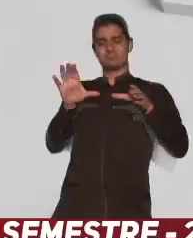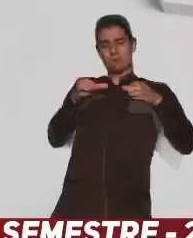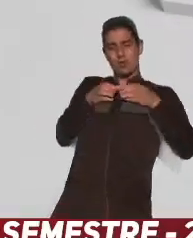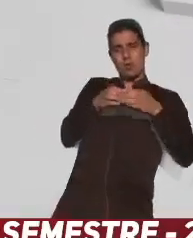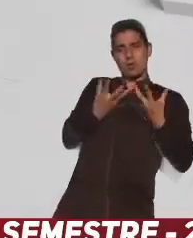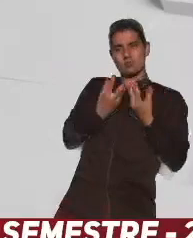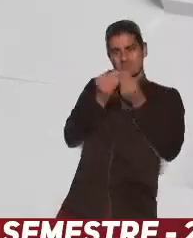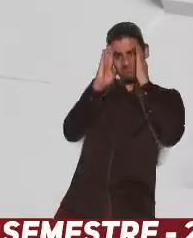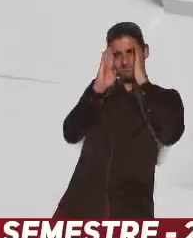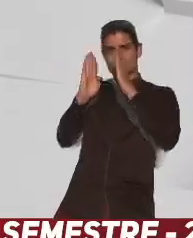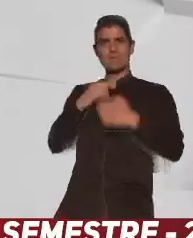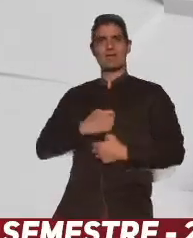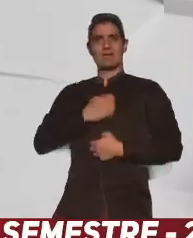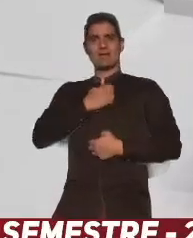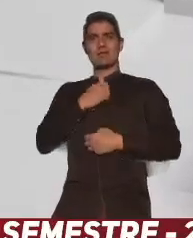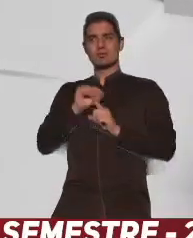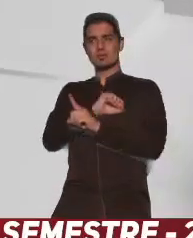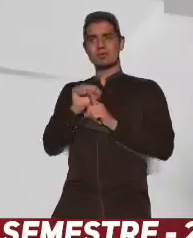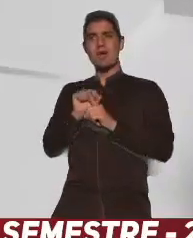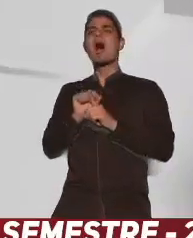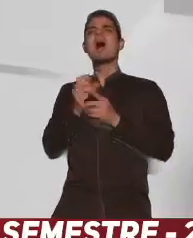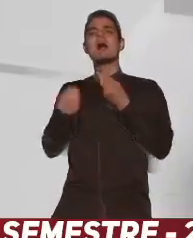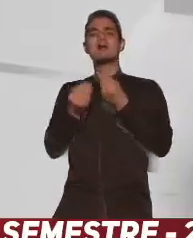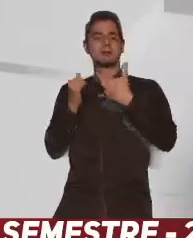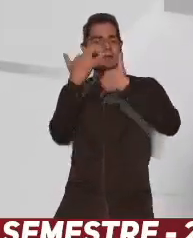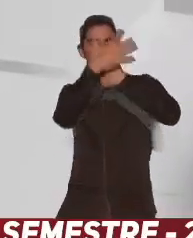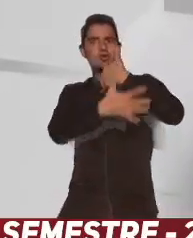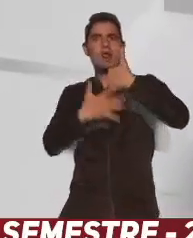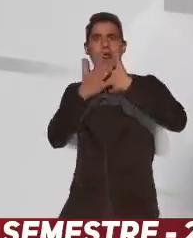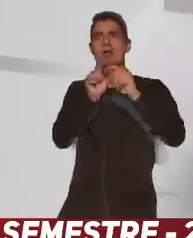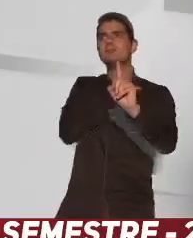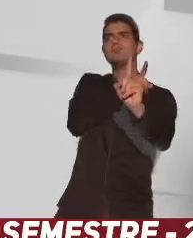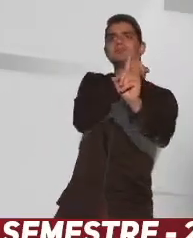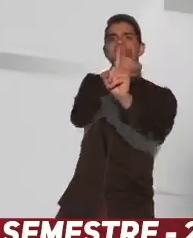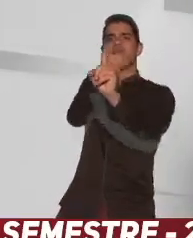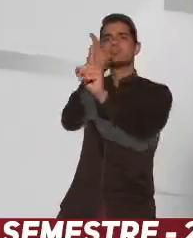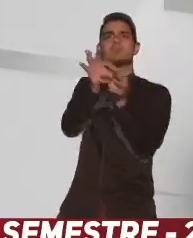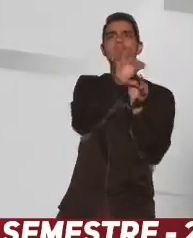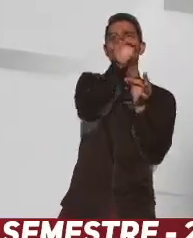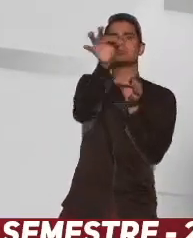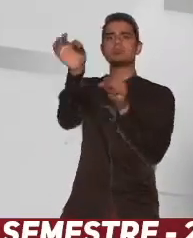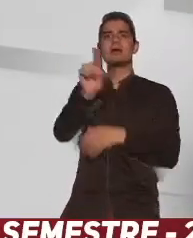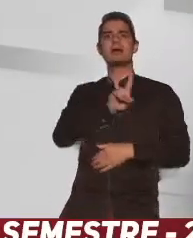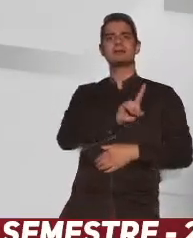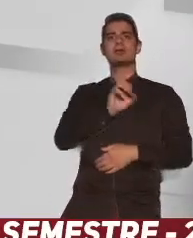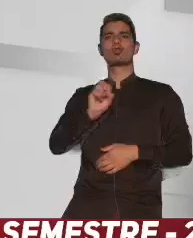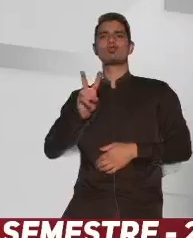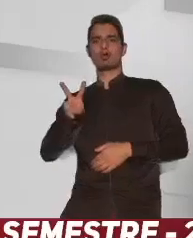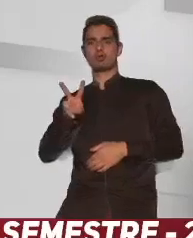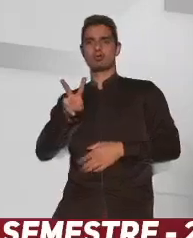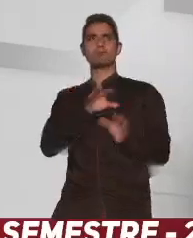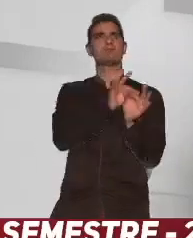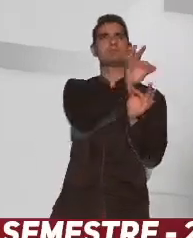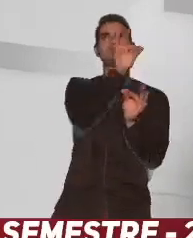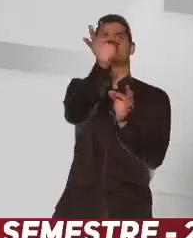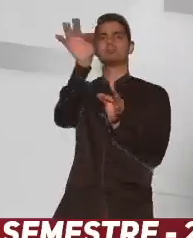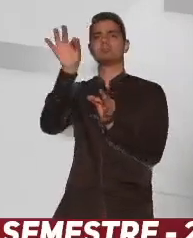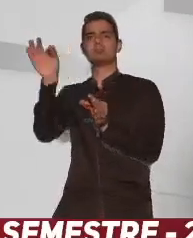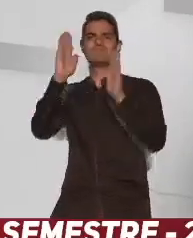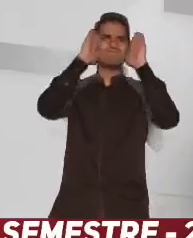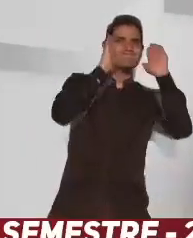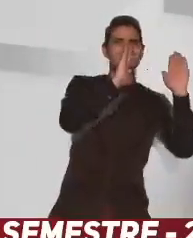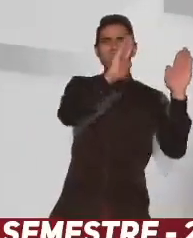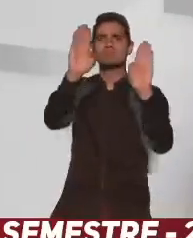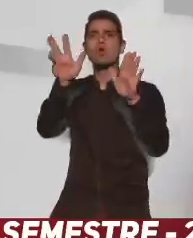del territorio nacional con actividades como proyectos productivos, proyectos de infraestructura, ruedas de